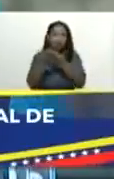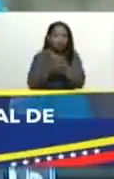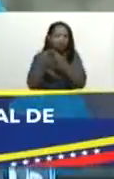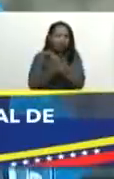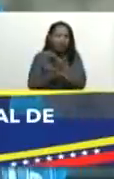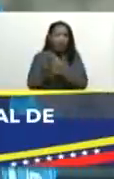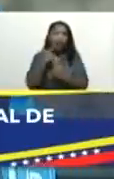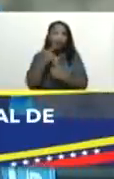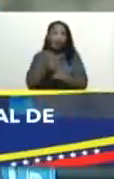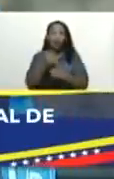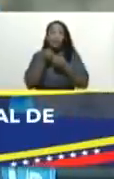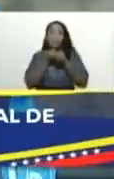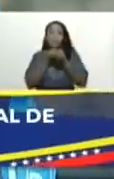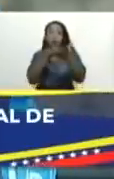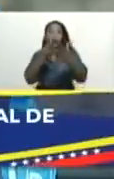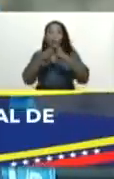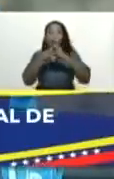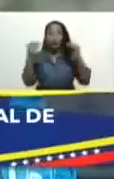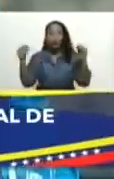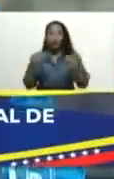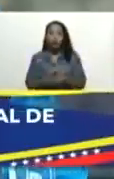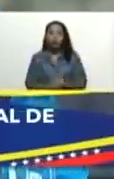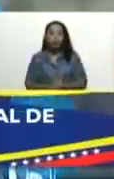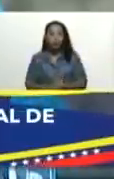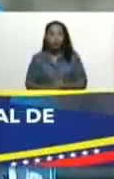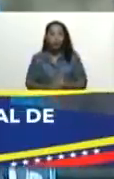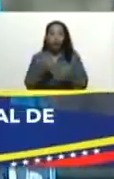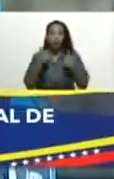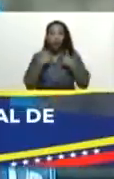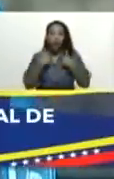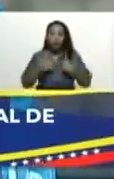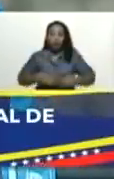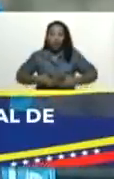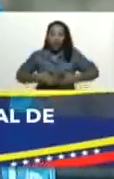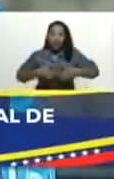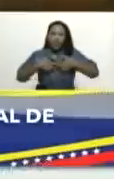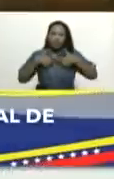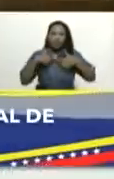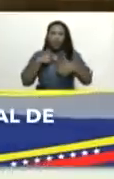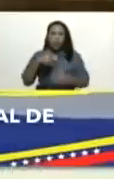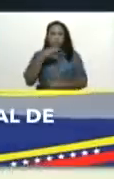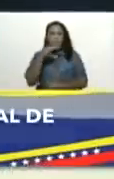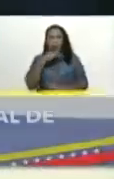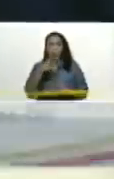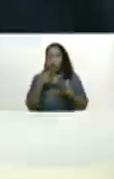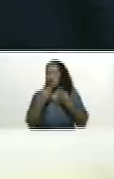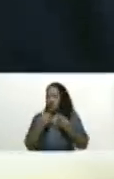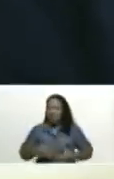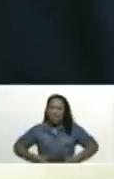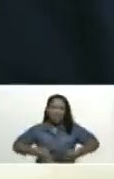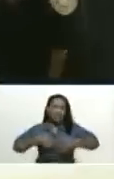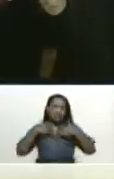están diciendo todo. Yo me indigno mucho, déjeme decirle. Me indigno.